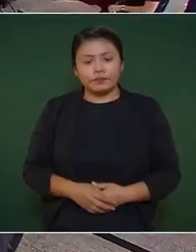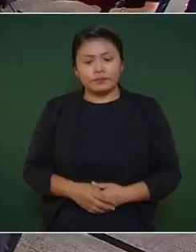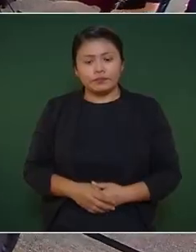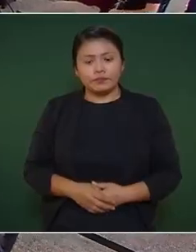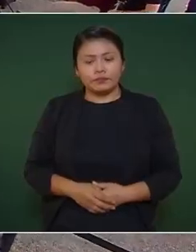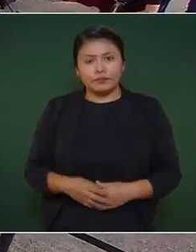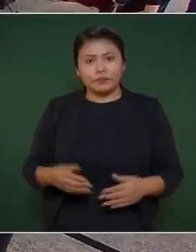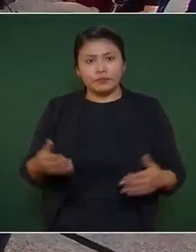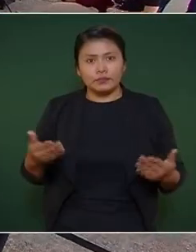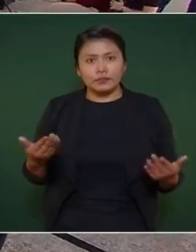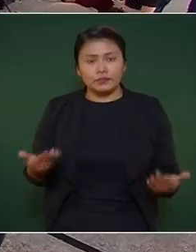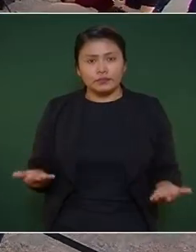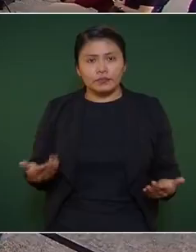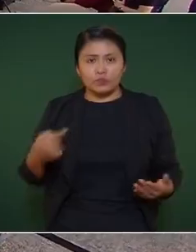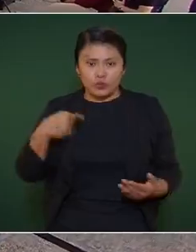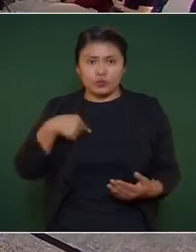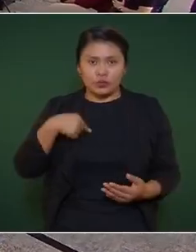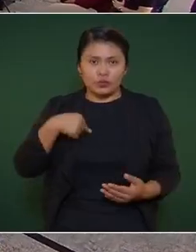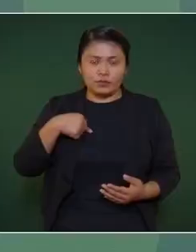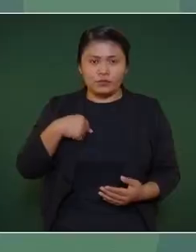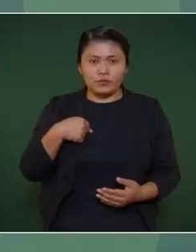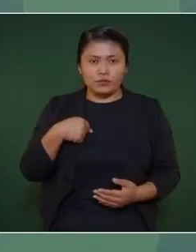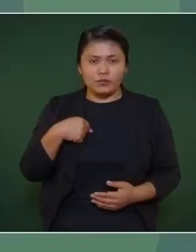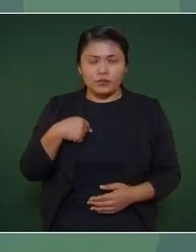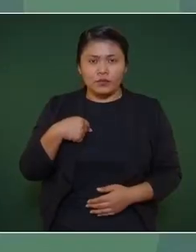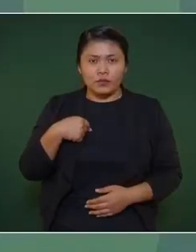Y como yo soy de aquí,